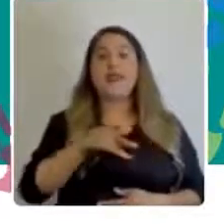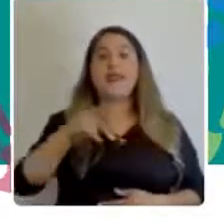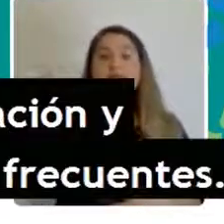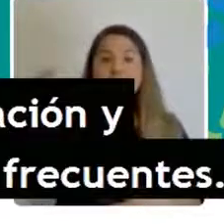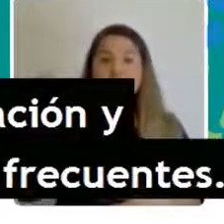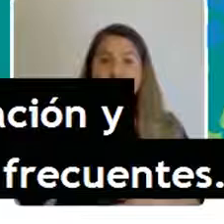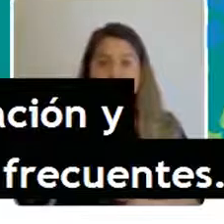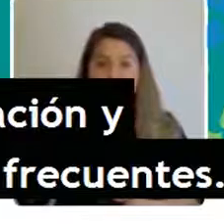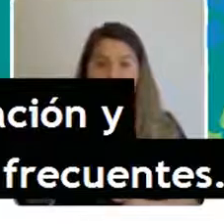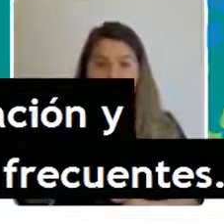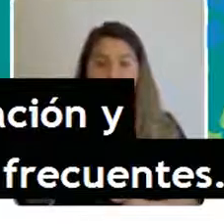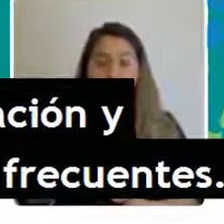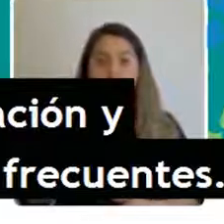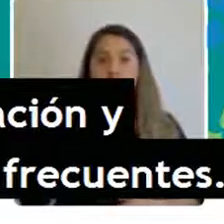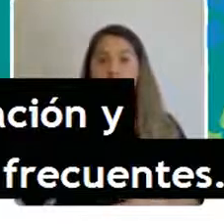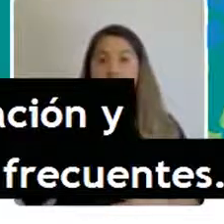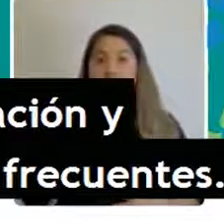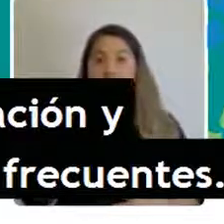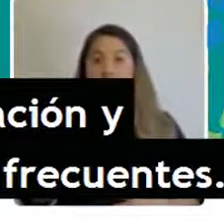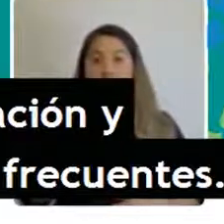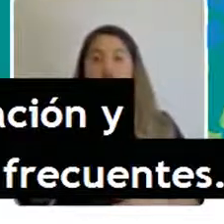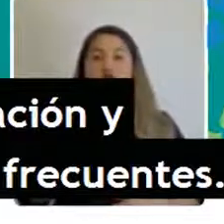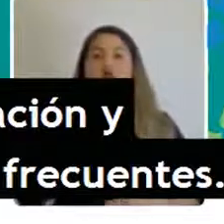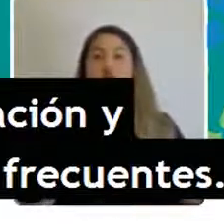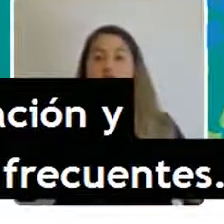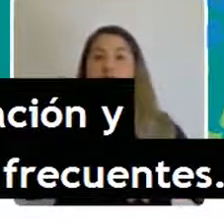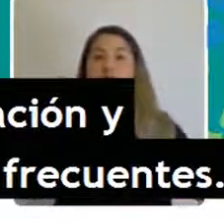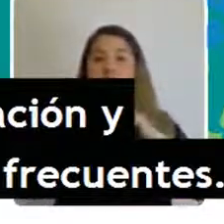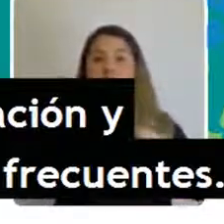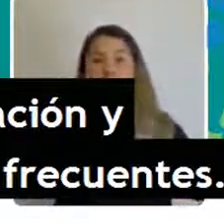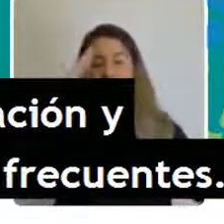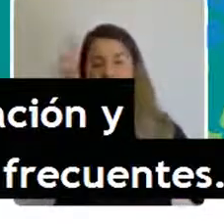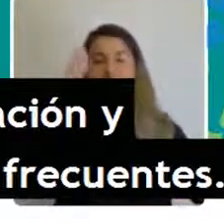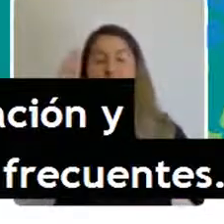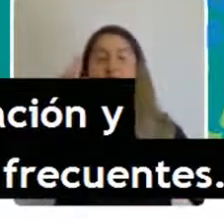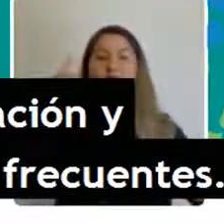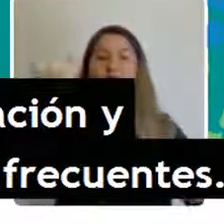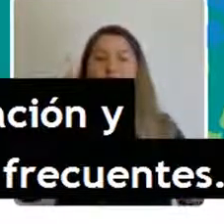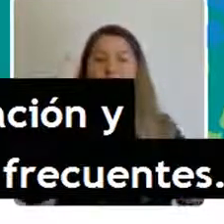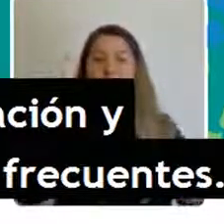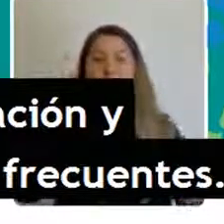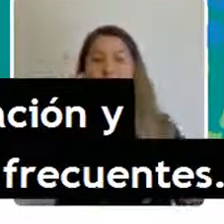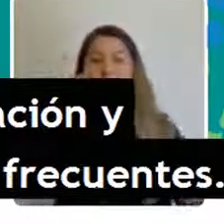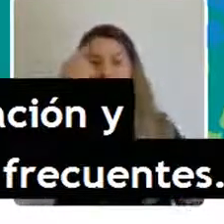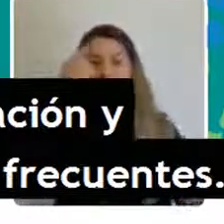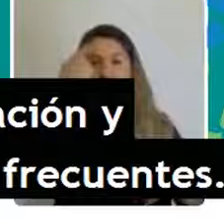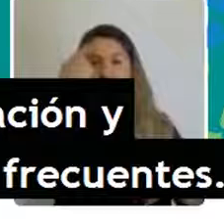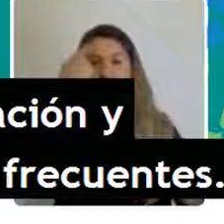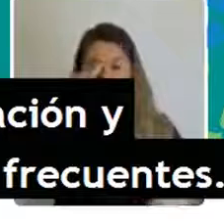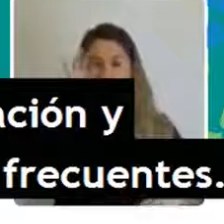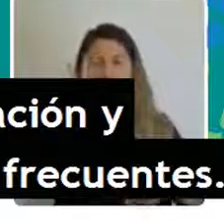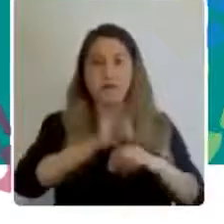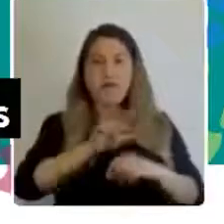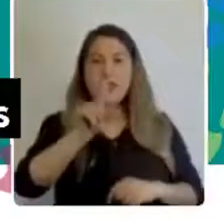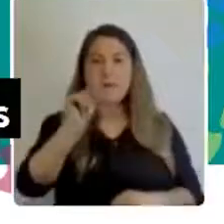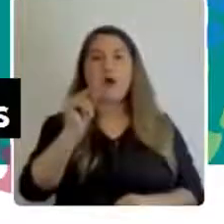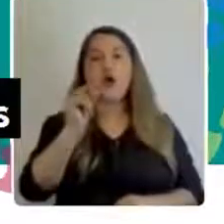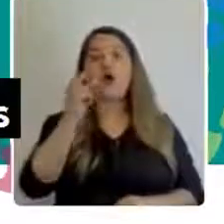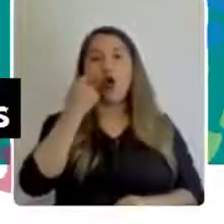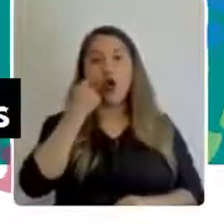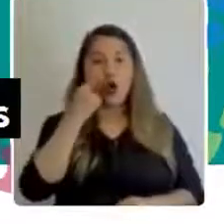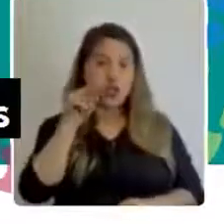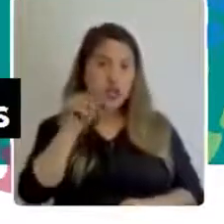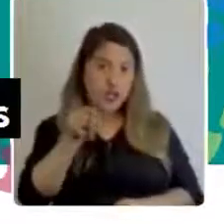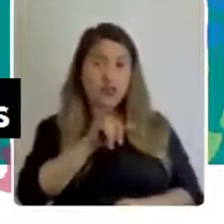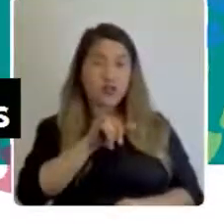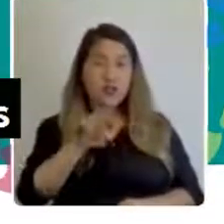aprobó ayer, 1 de diciembre, el Día Nacional de la Educación y la Concientización de las Enfermedades Poco Frecuentes. Y esto ocurre después de